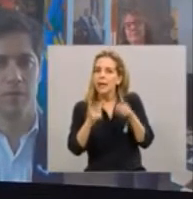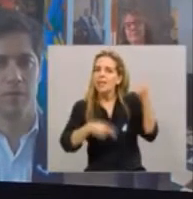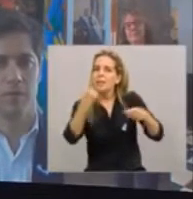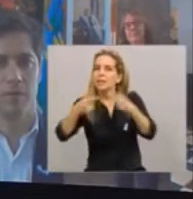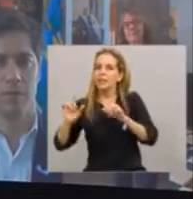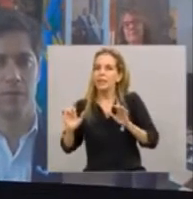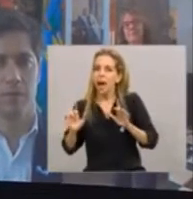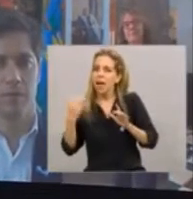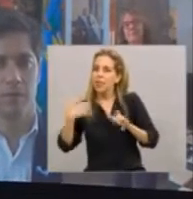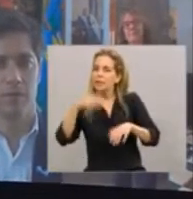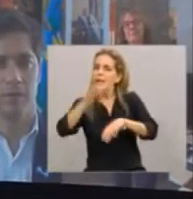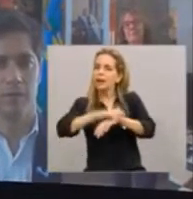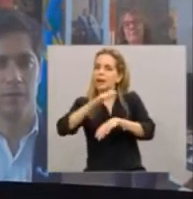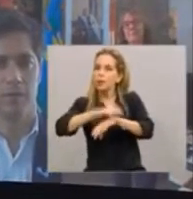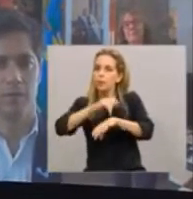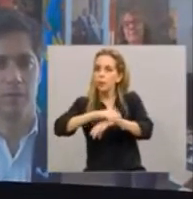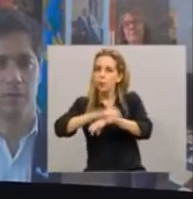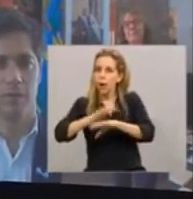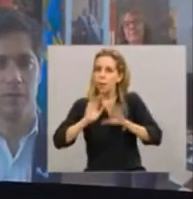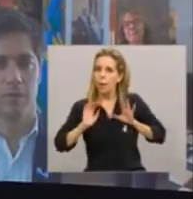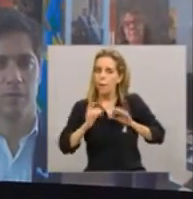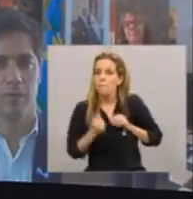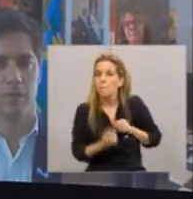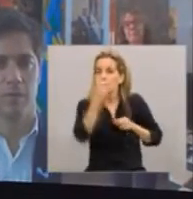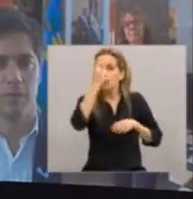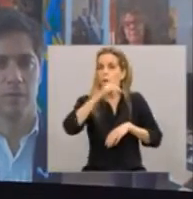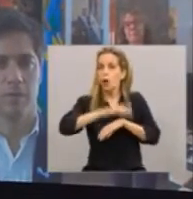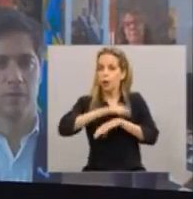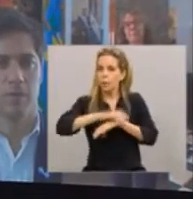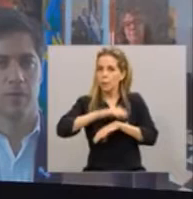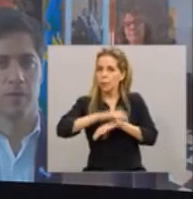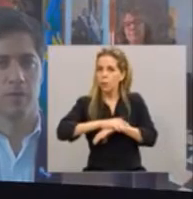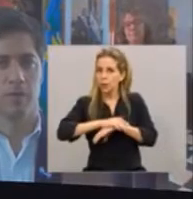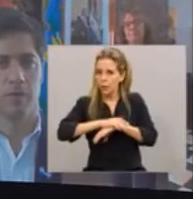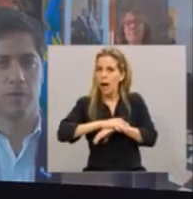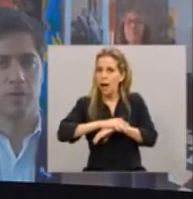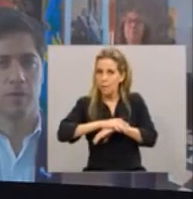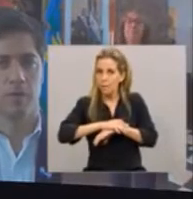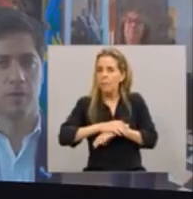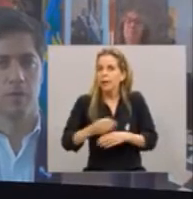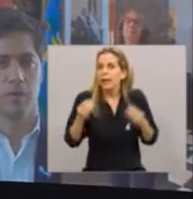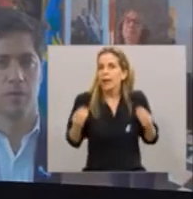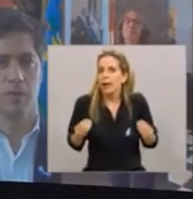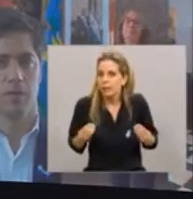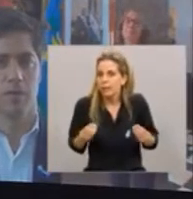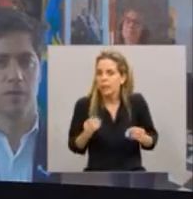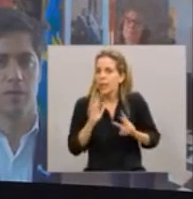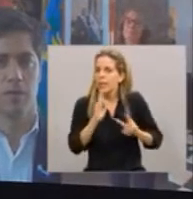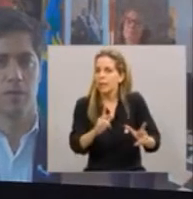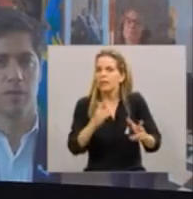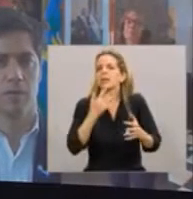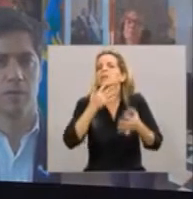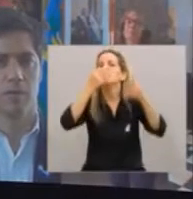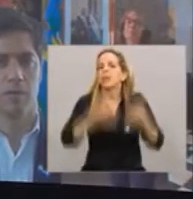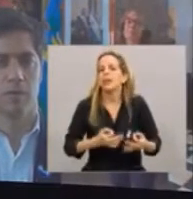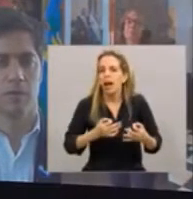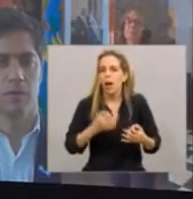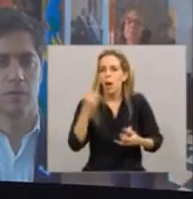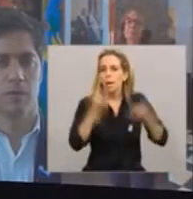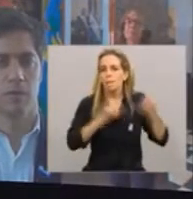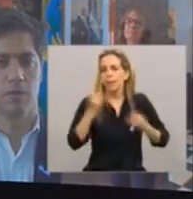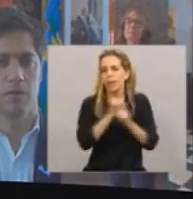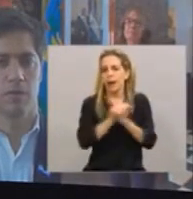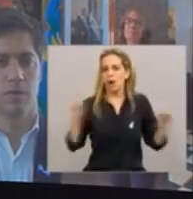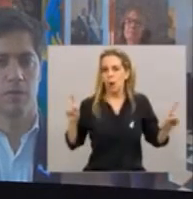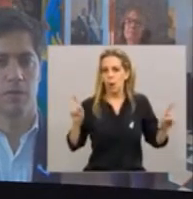adelante con responsabilidad y la primera responsabilidad está en no mentir en decir la verdad y en